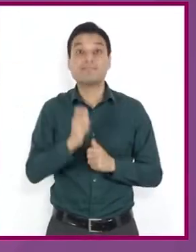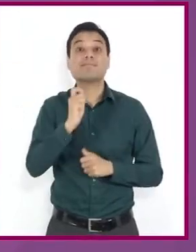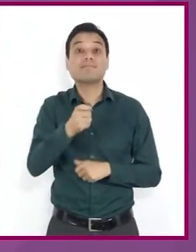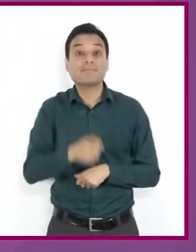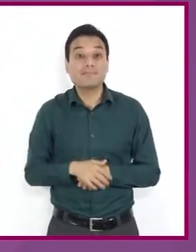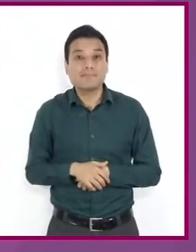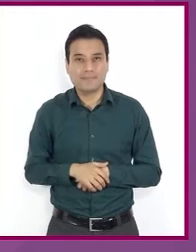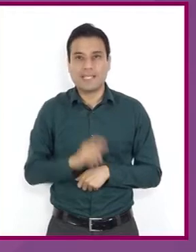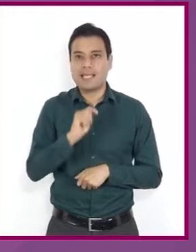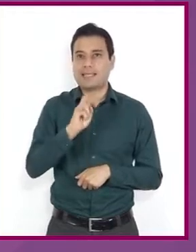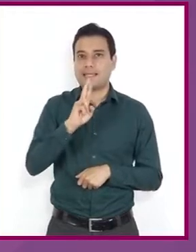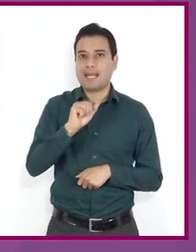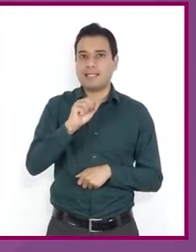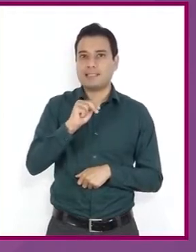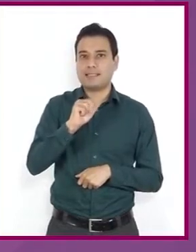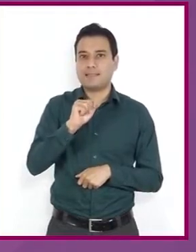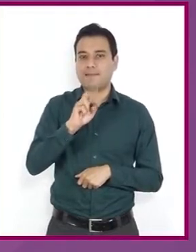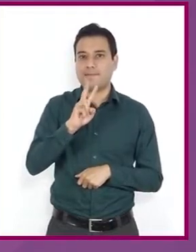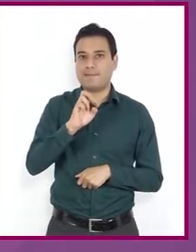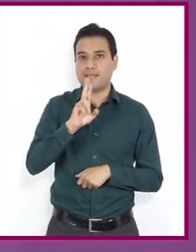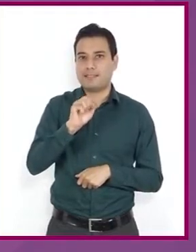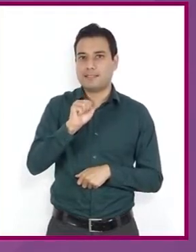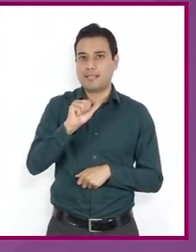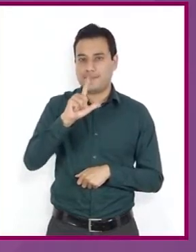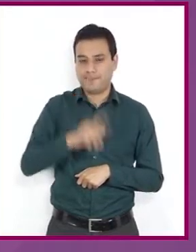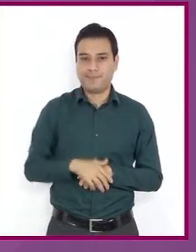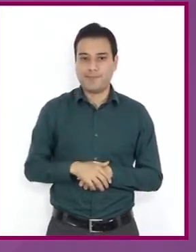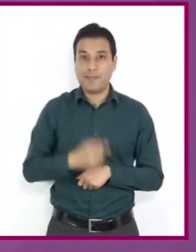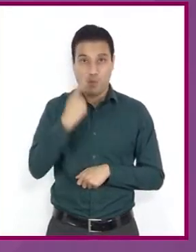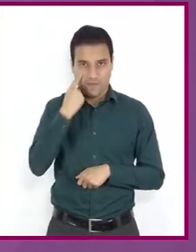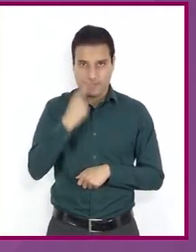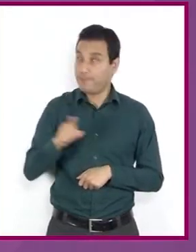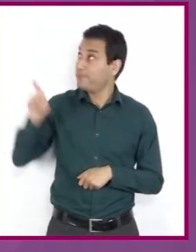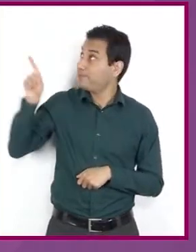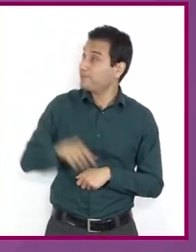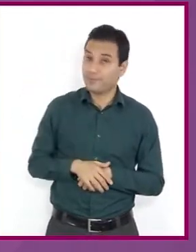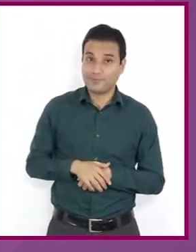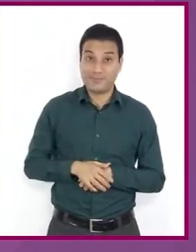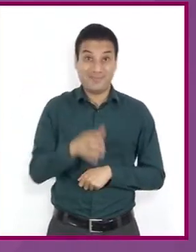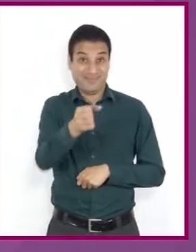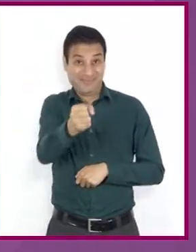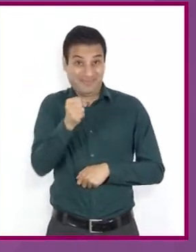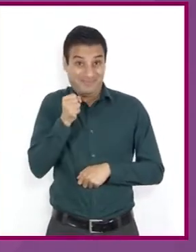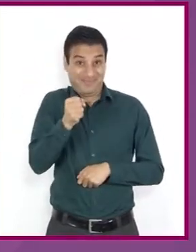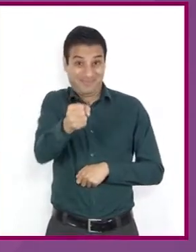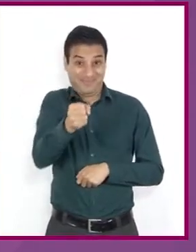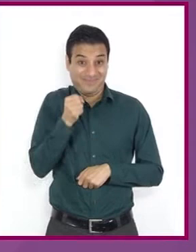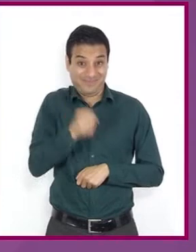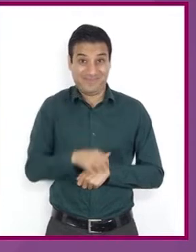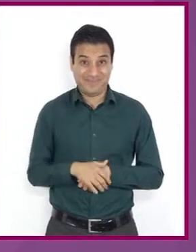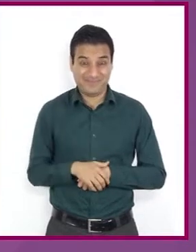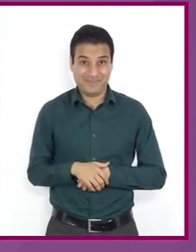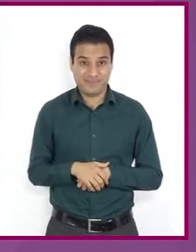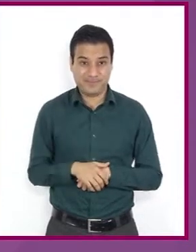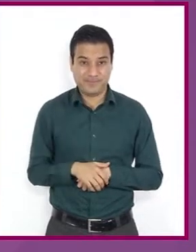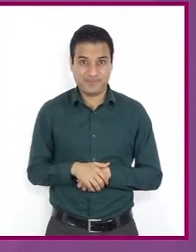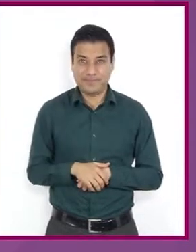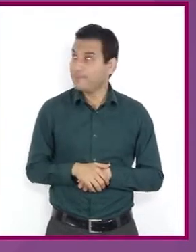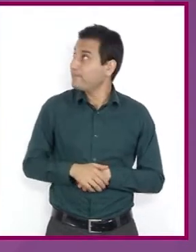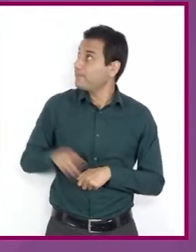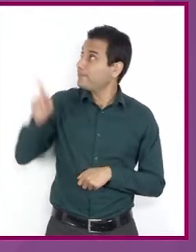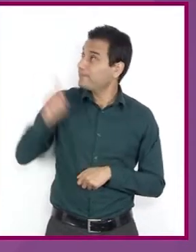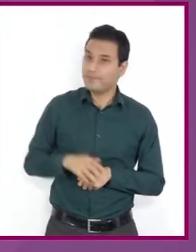ondas transversales. Ahora bien, si jalamos el resorte para estirarlo horizontalmente y dejamos que regrese a su